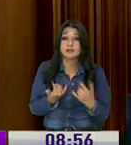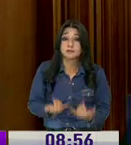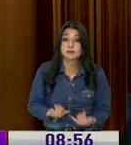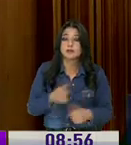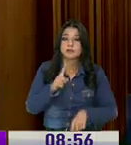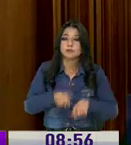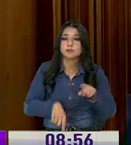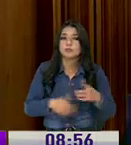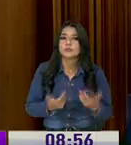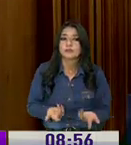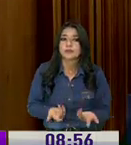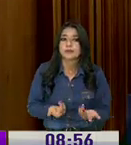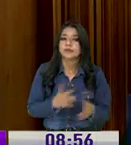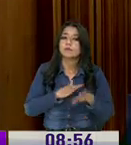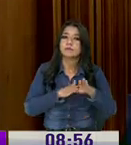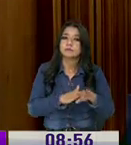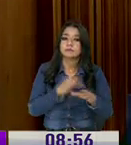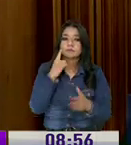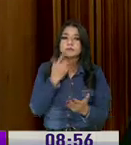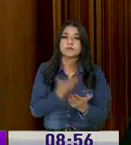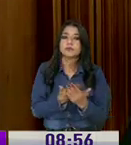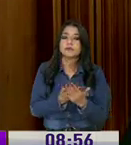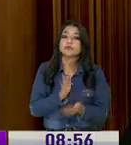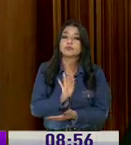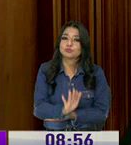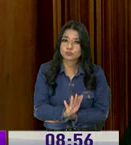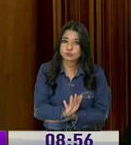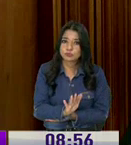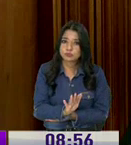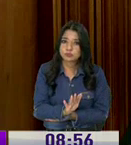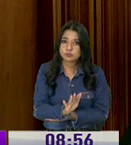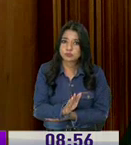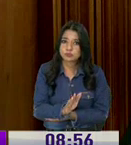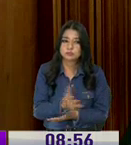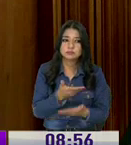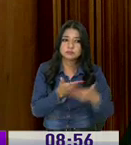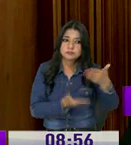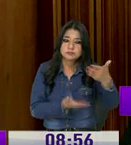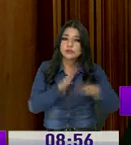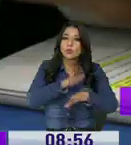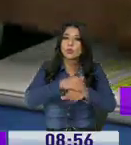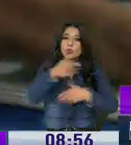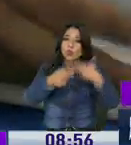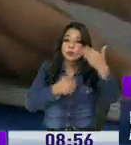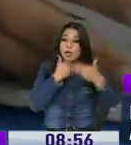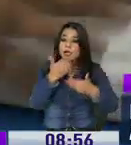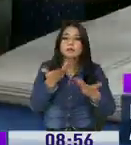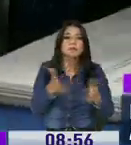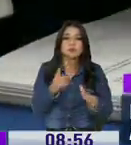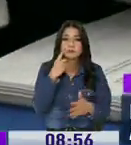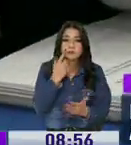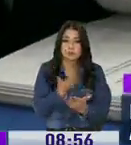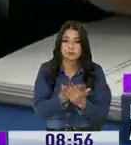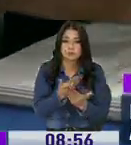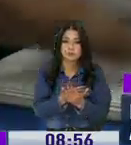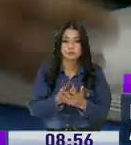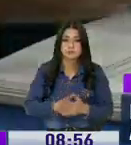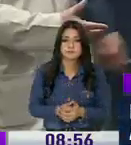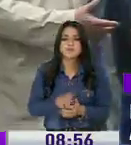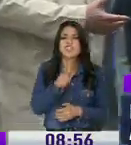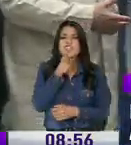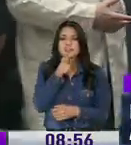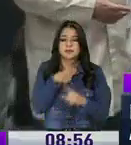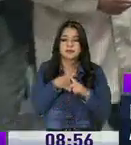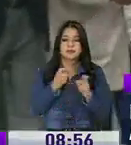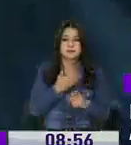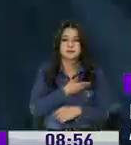pudo sustentar los argumentos, no pudo sustentar la acusación. Entre los investigados se encuentran los